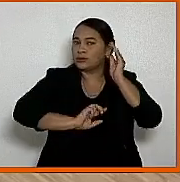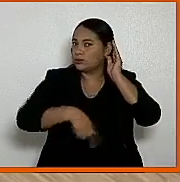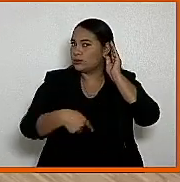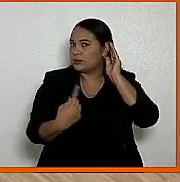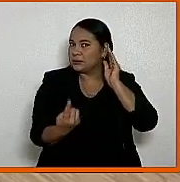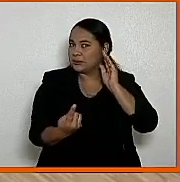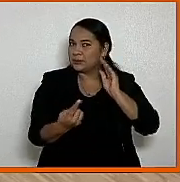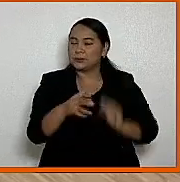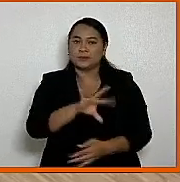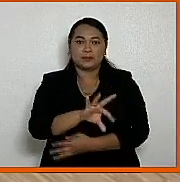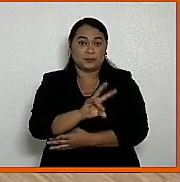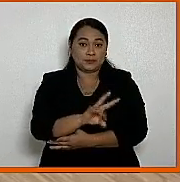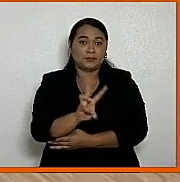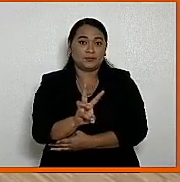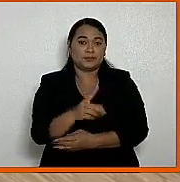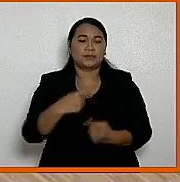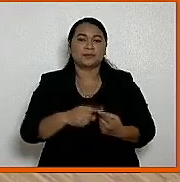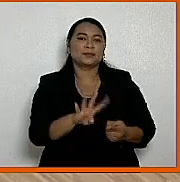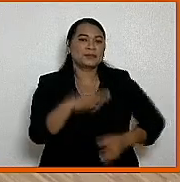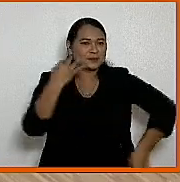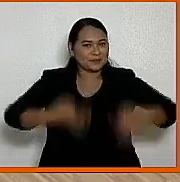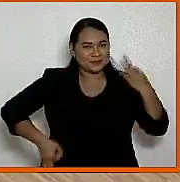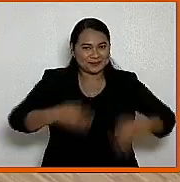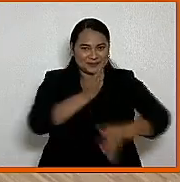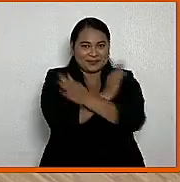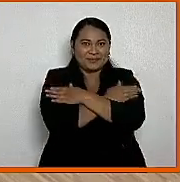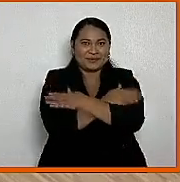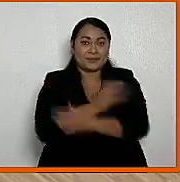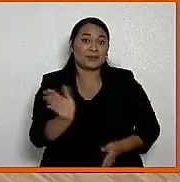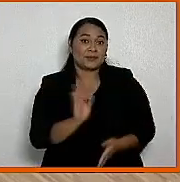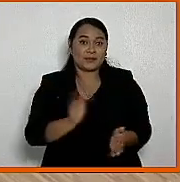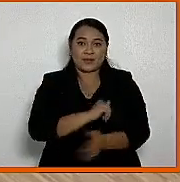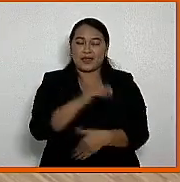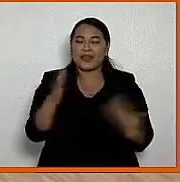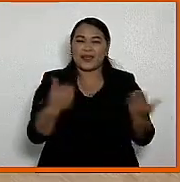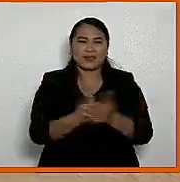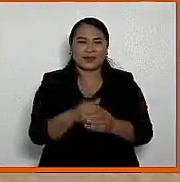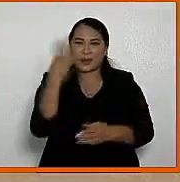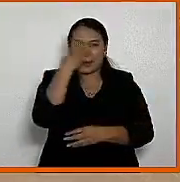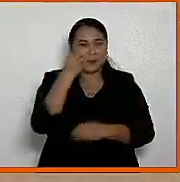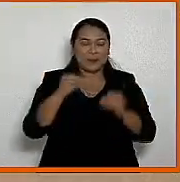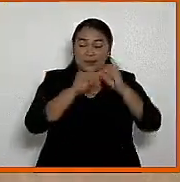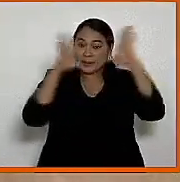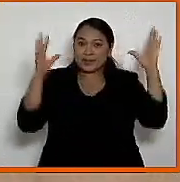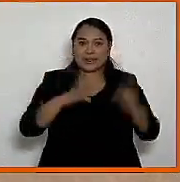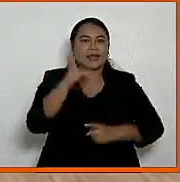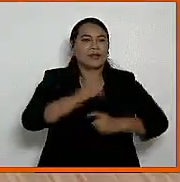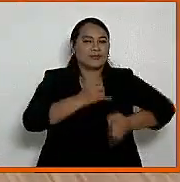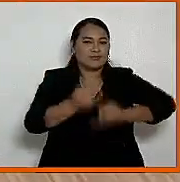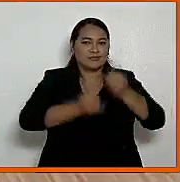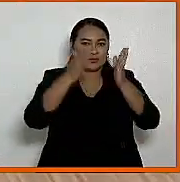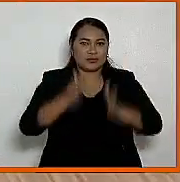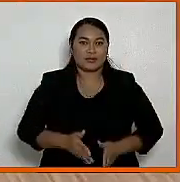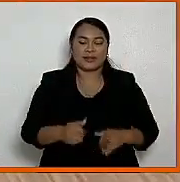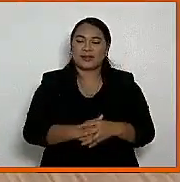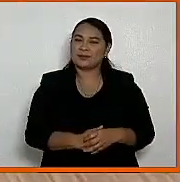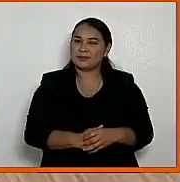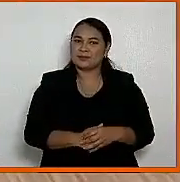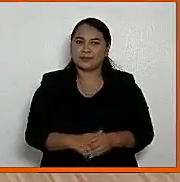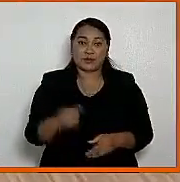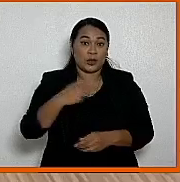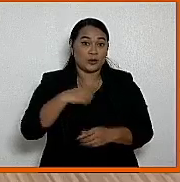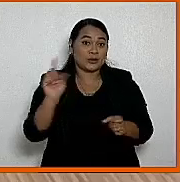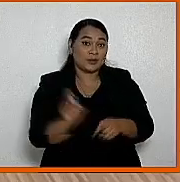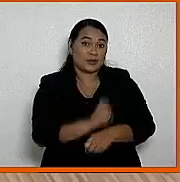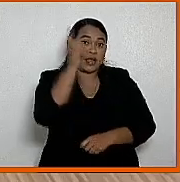1, 76 más 4. Felicidades. Nos despedimos deseándoles una hermosa mañana a cada uno de nuestros jugadores. Madeline. Yo me